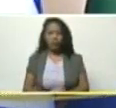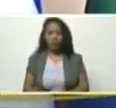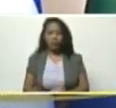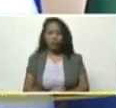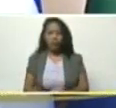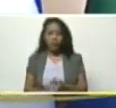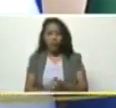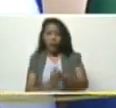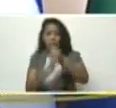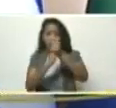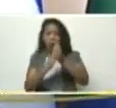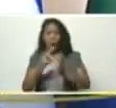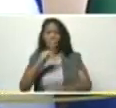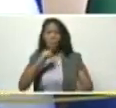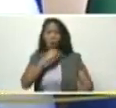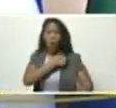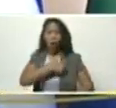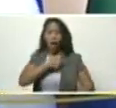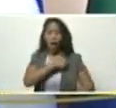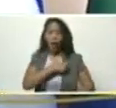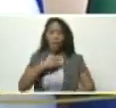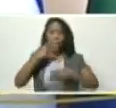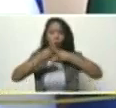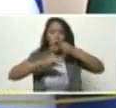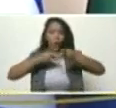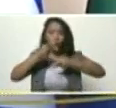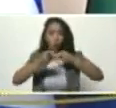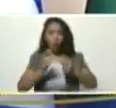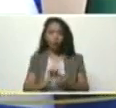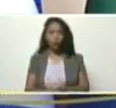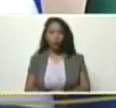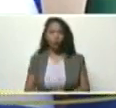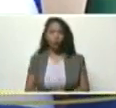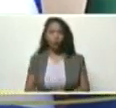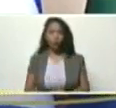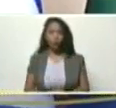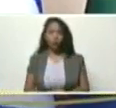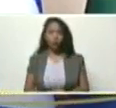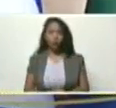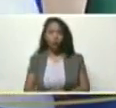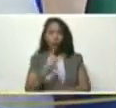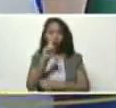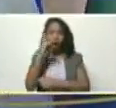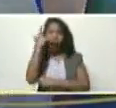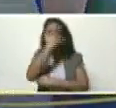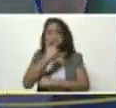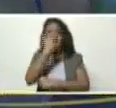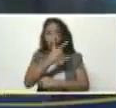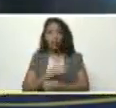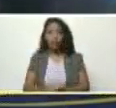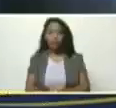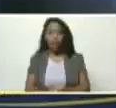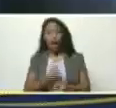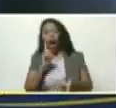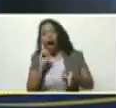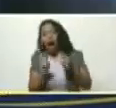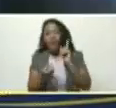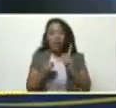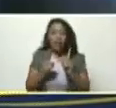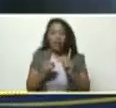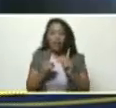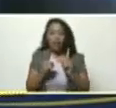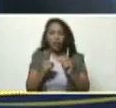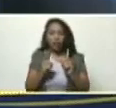de liderazgo moral, político, de una África que a veces se